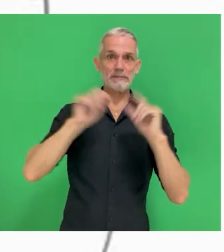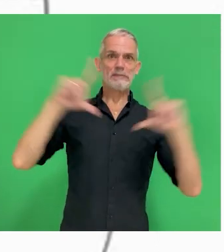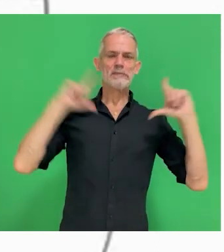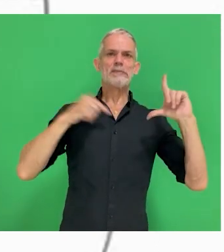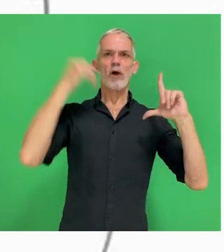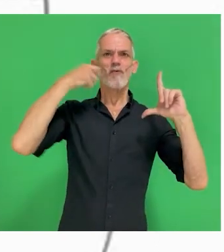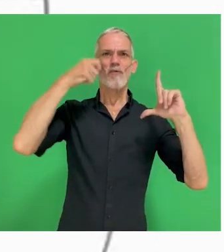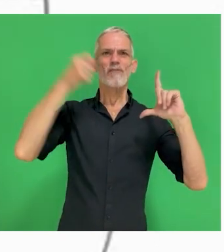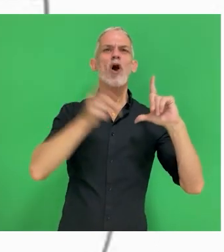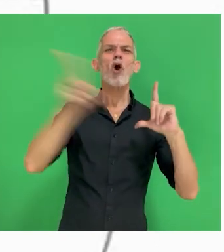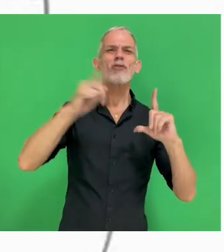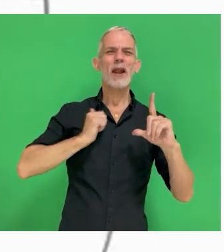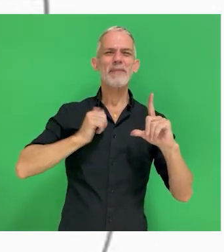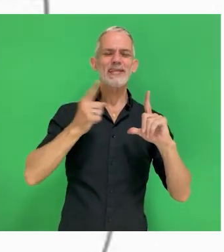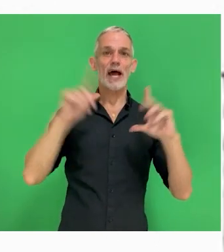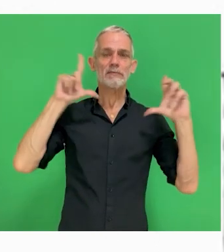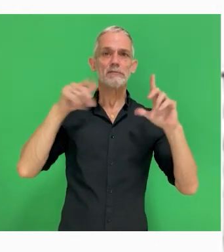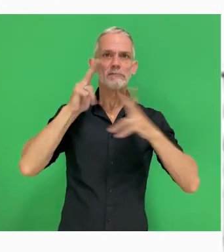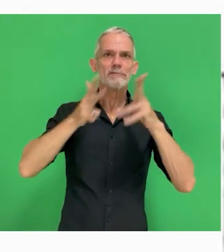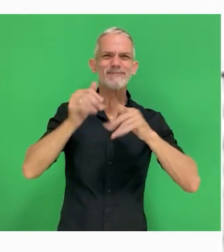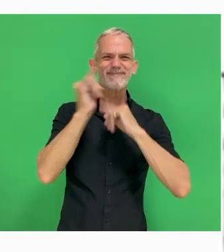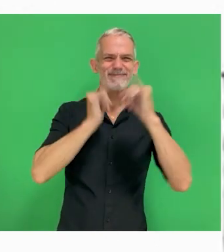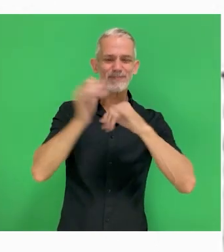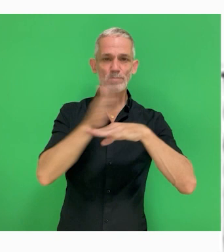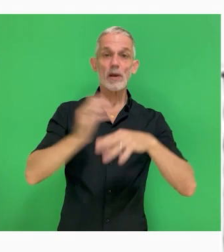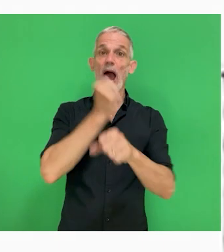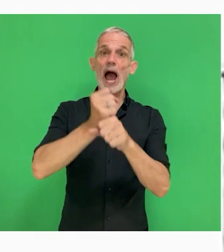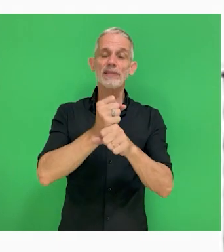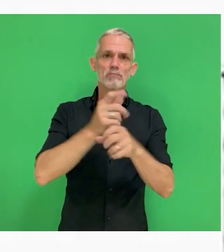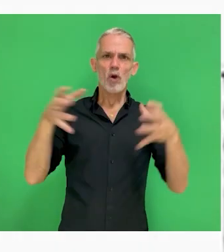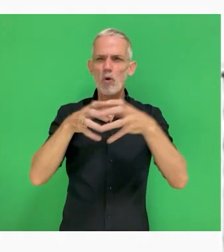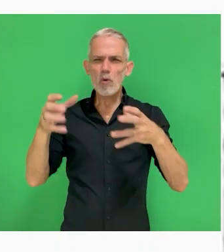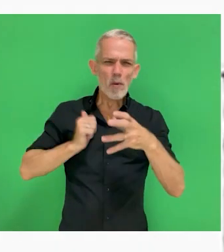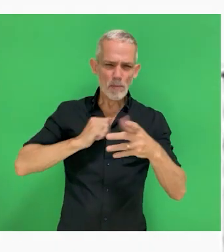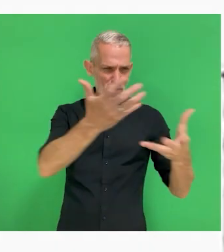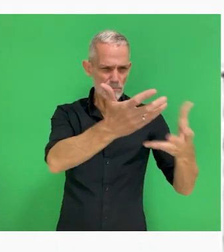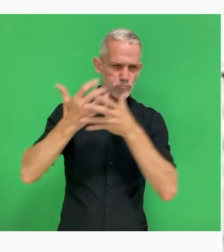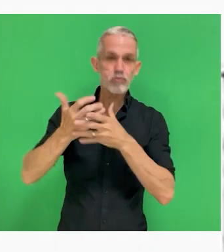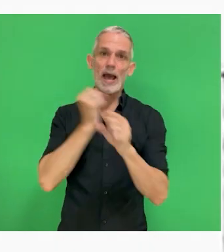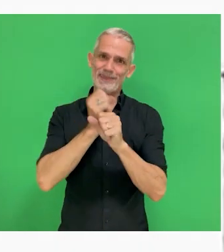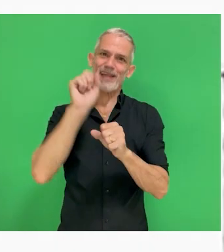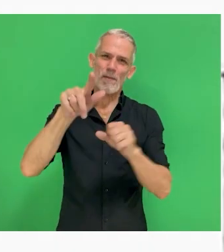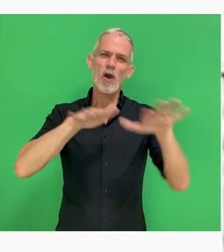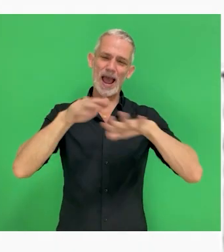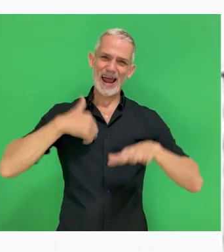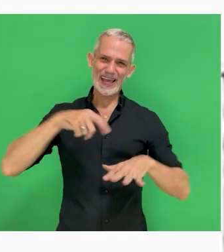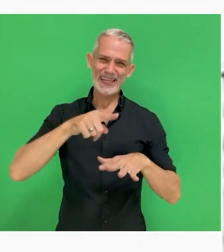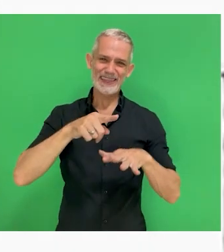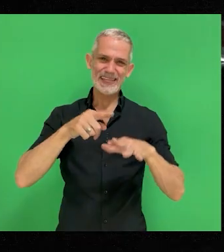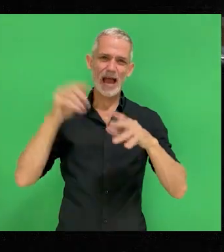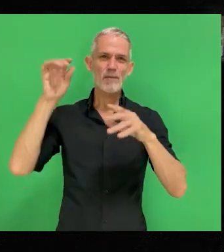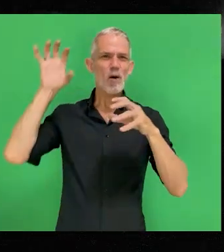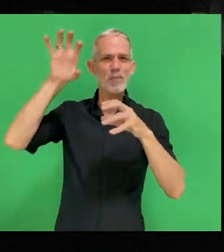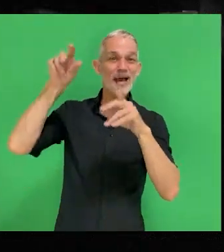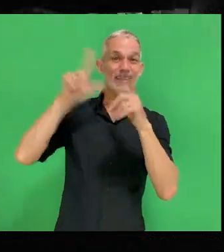un mensaje contra la dictadura. Hasta que fue secuestrado por los grupos de tareas, esa era su actividad en Argentina. Croquis